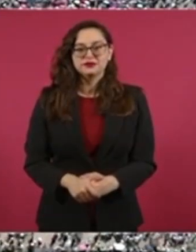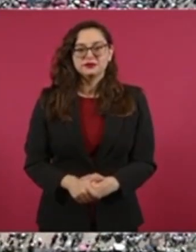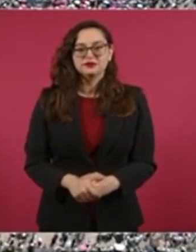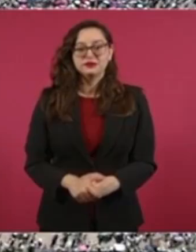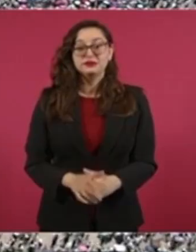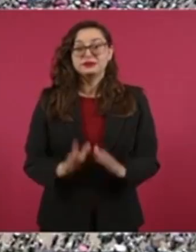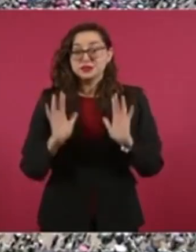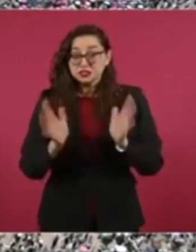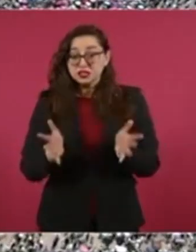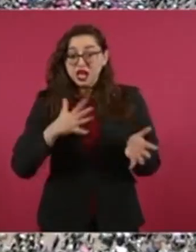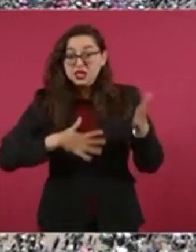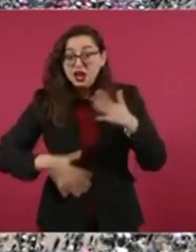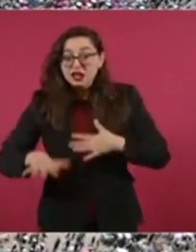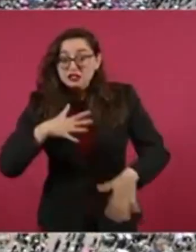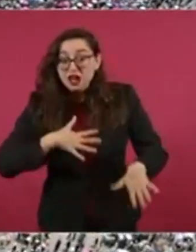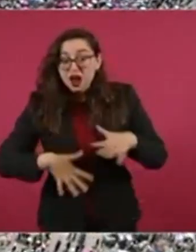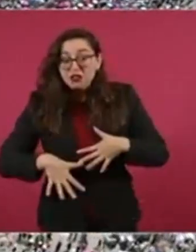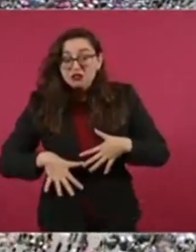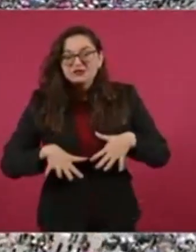¿Ya se cansaron?